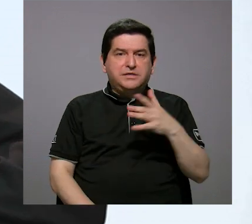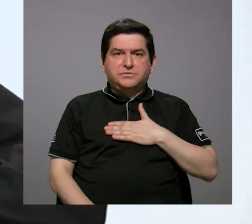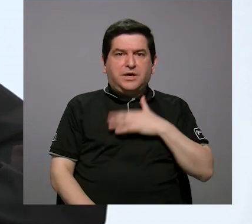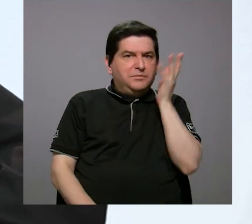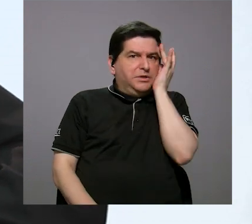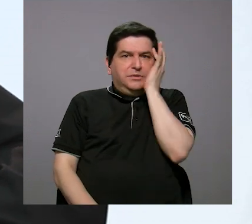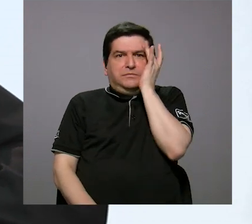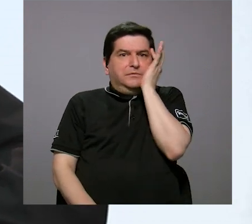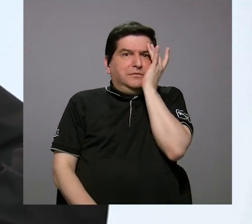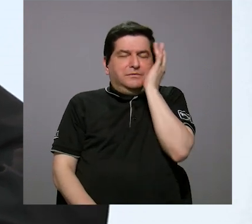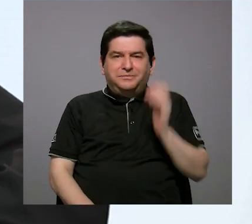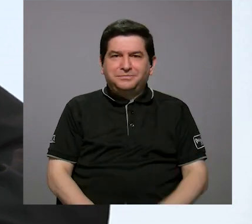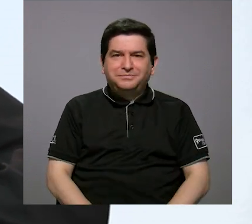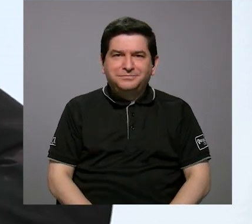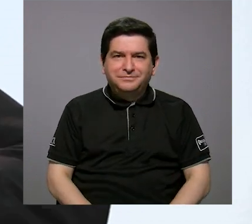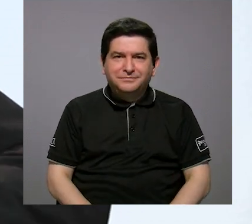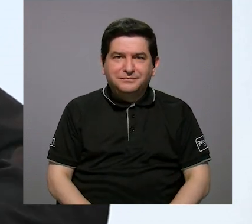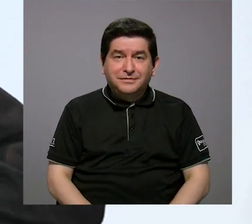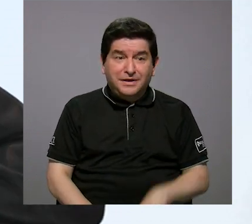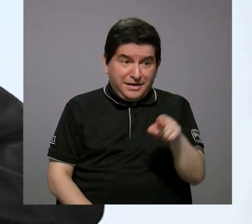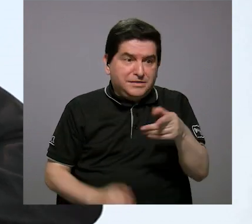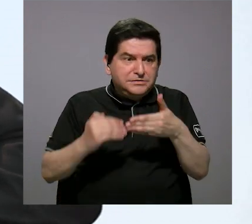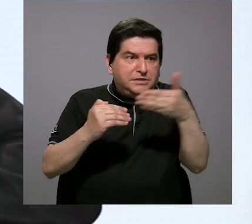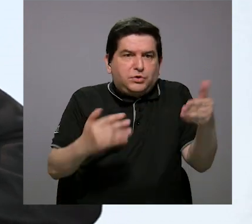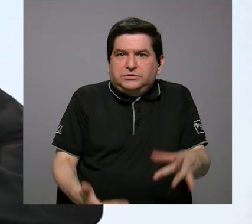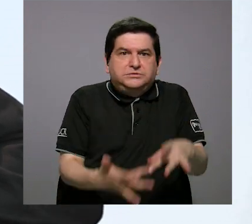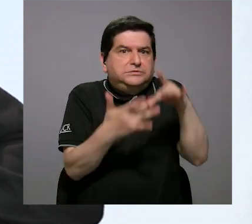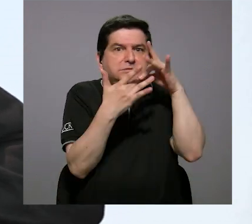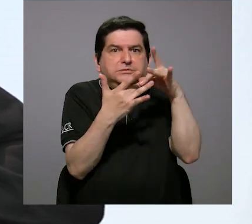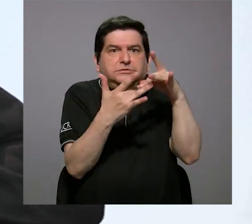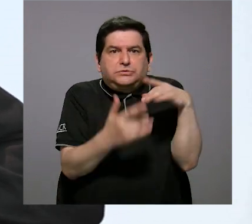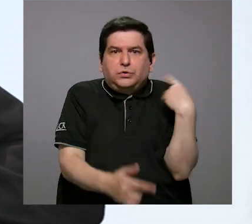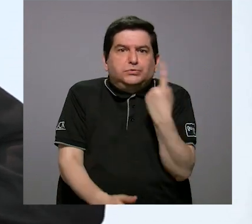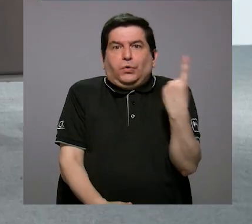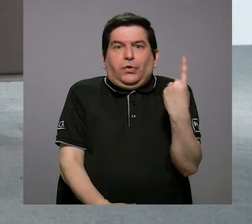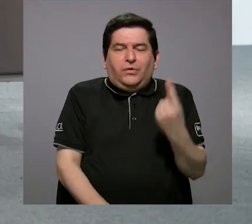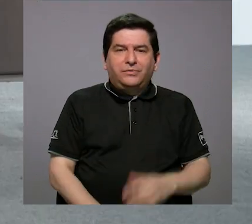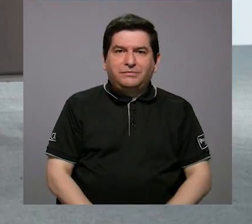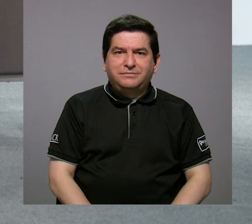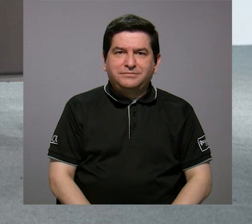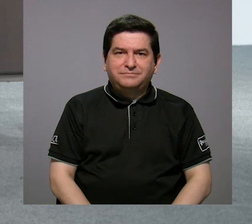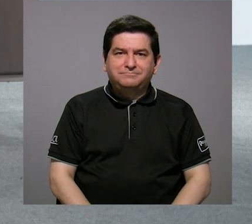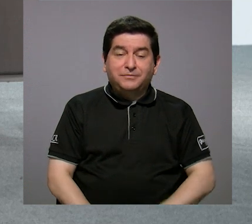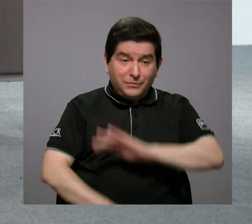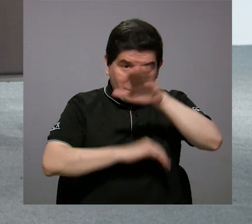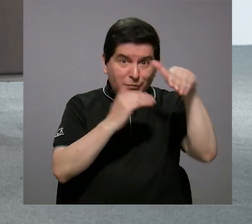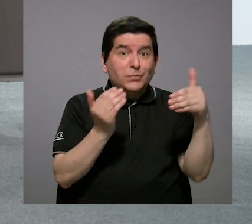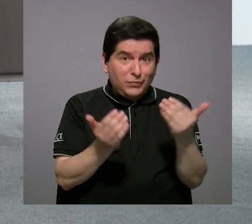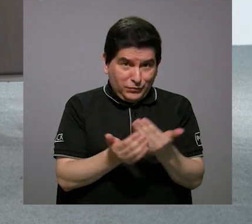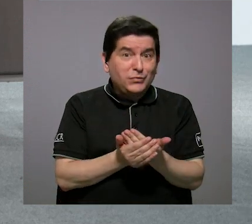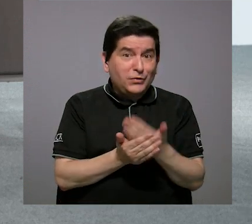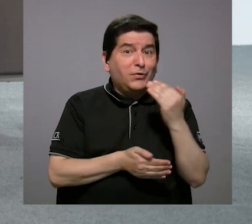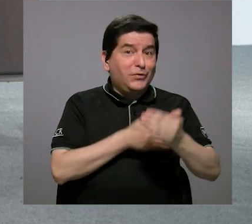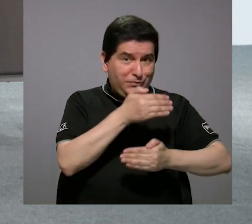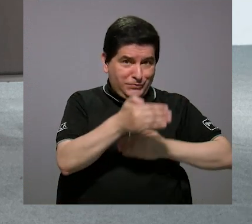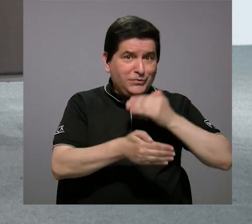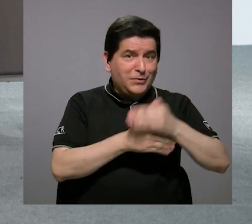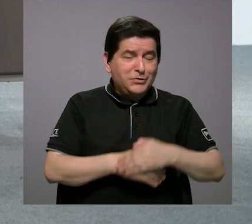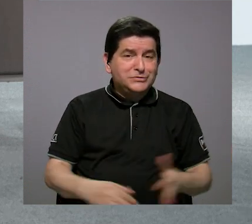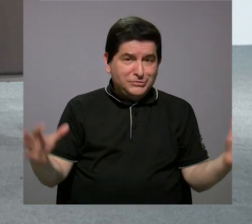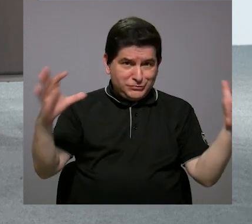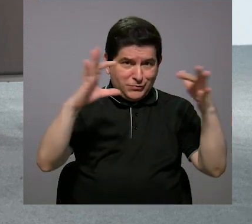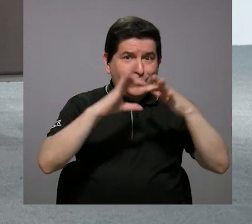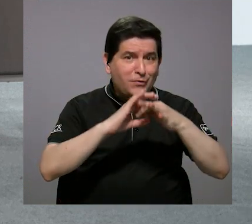tiene acongojado, Benito. Bueno, porque son piezas únicas. Bueno, todo esto ha sido, digamos, un proceso